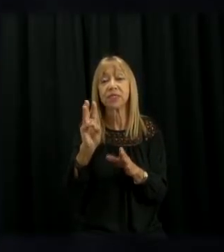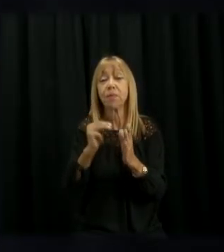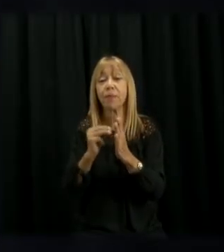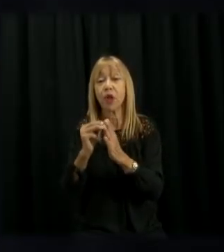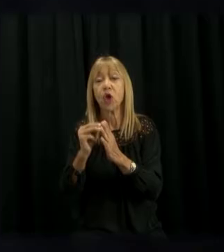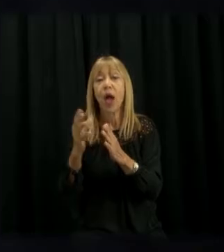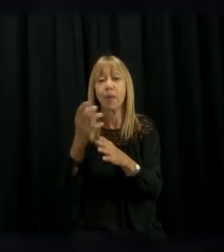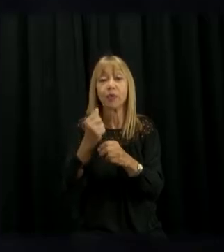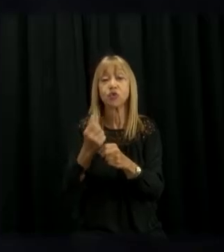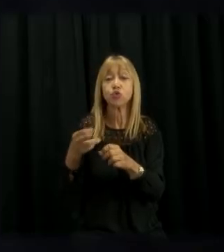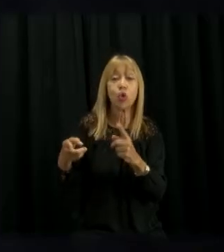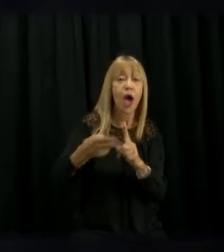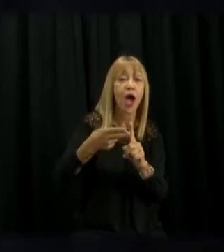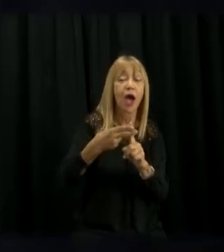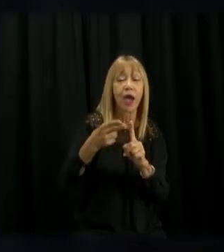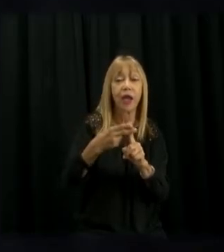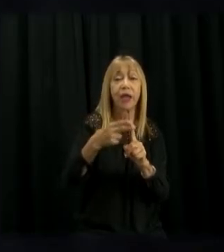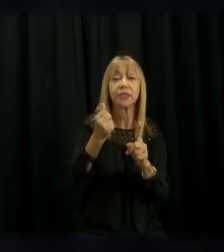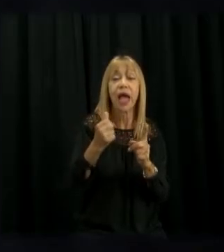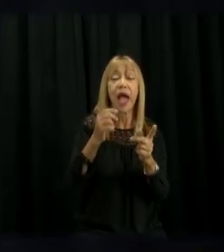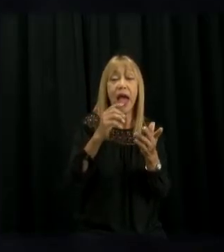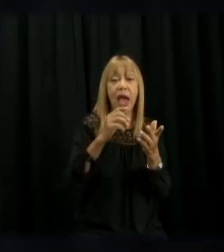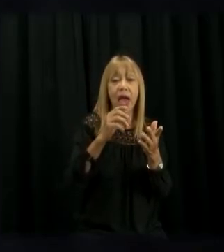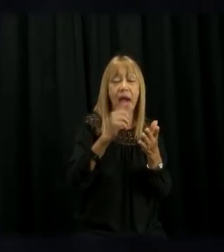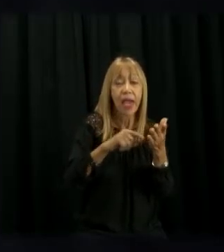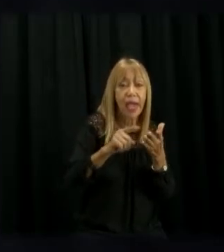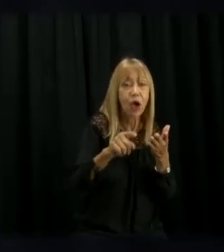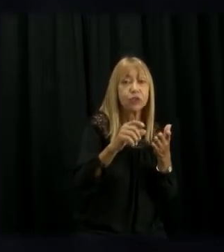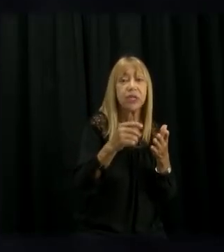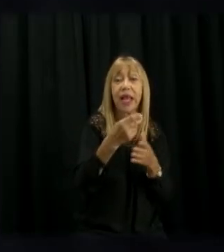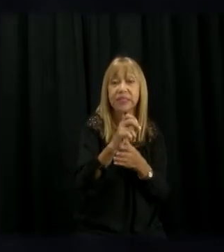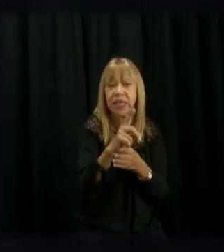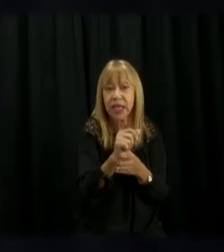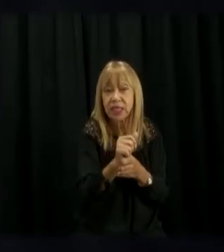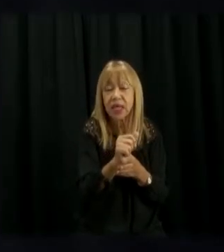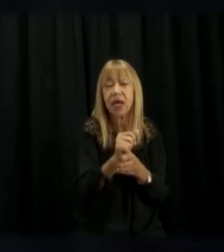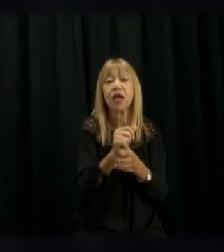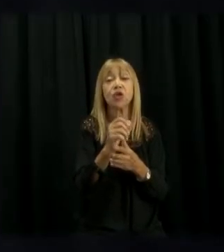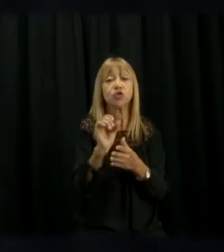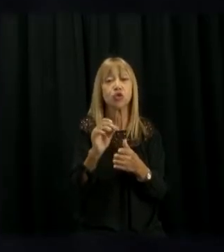apropiación de 1.6 millones para contratar contables en Hacienda en la